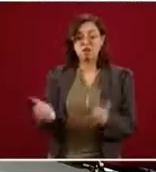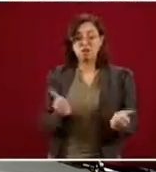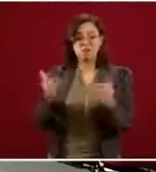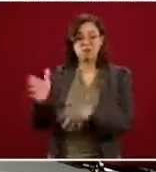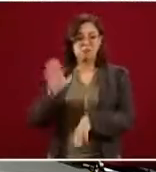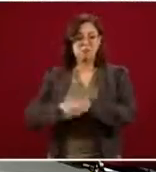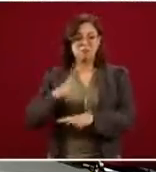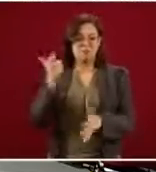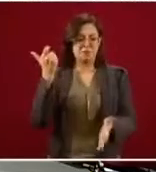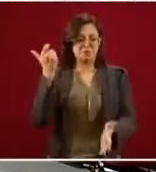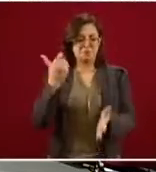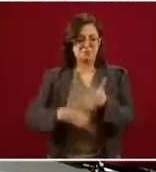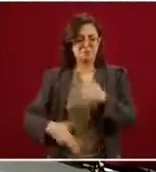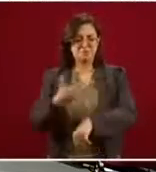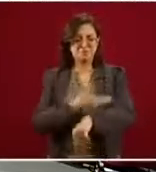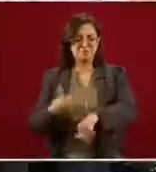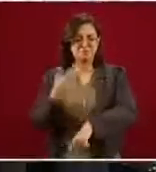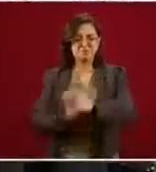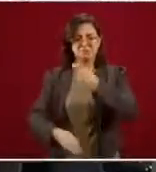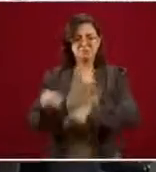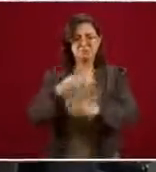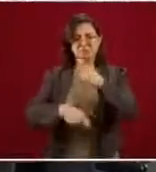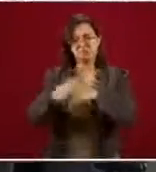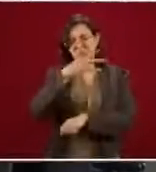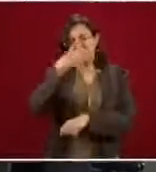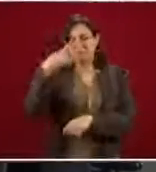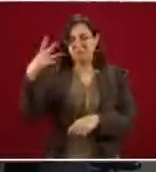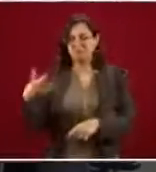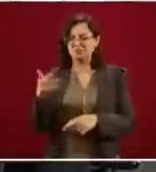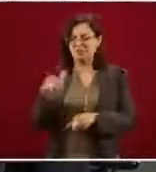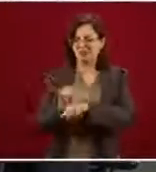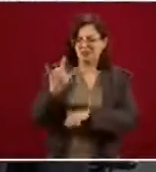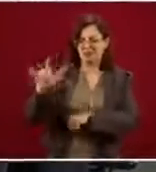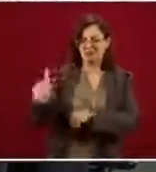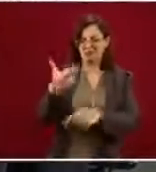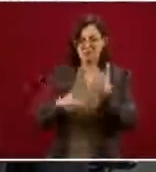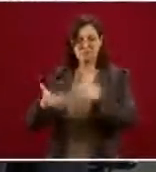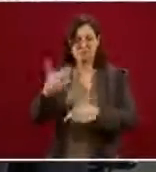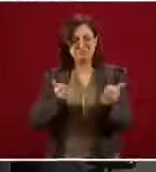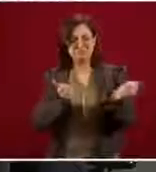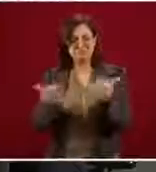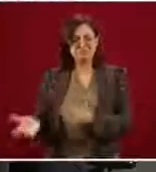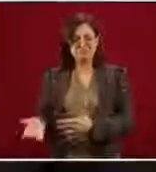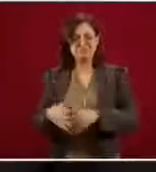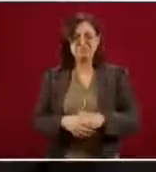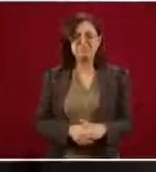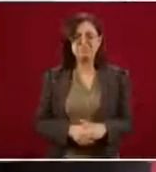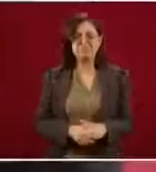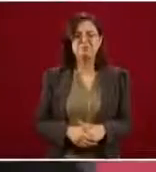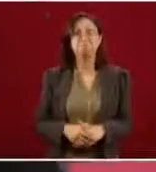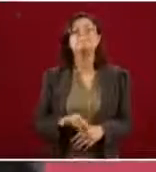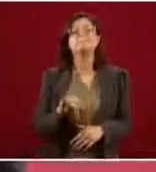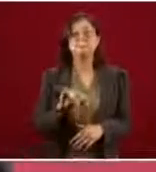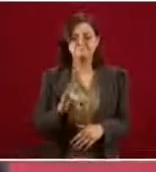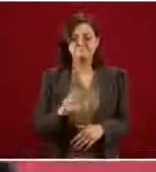mucho más barato tramitarle una visa a un centroamericano que mandarlo por avión de regreso. A sí, eso me pero lo refiero. están haciendo